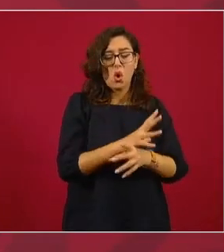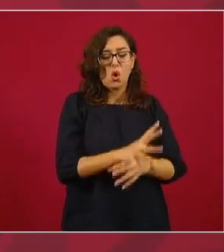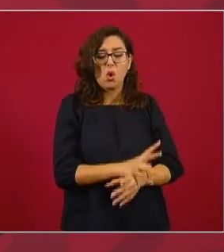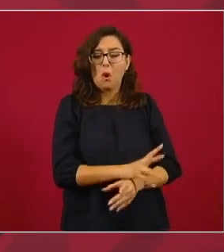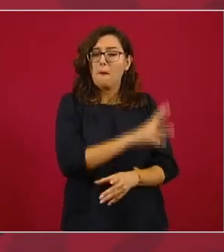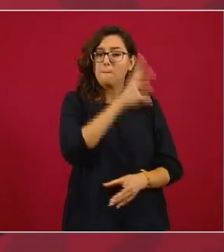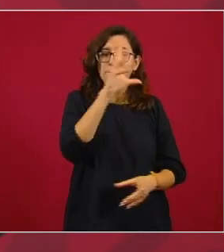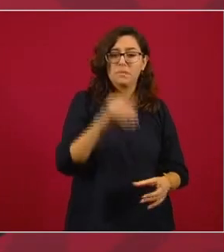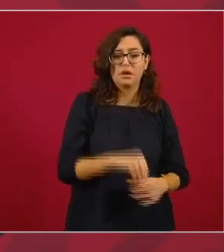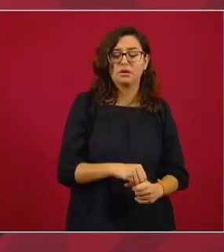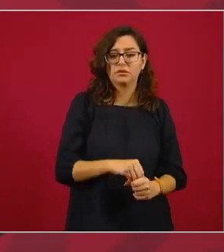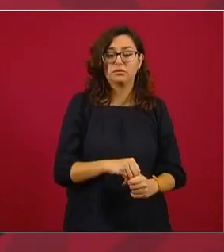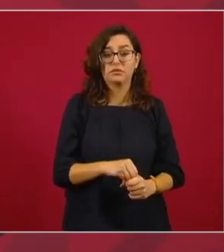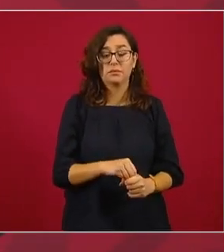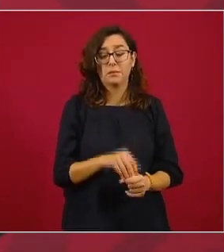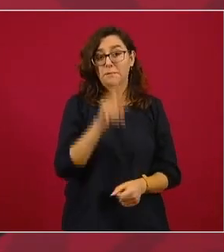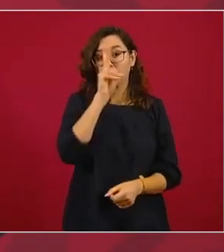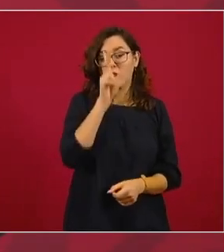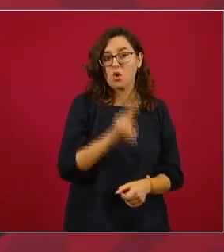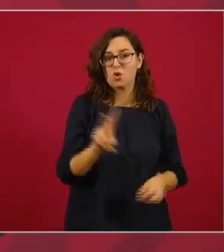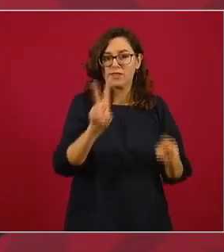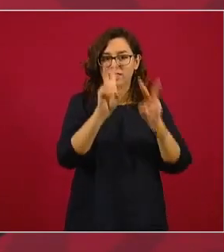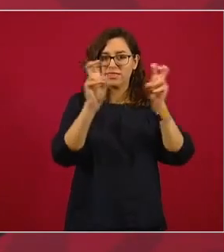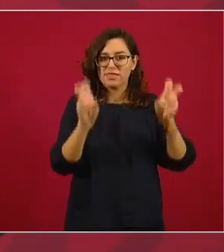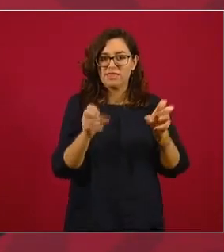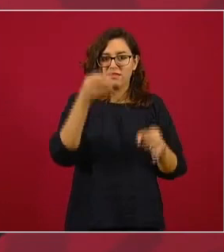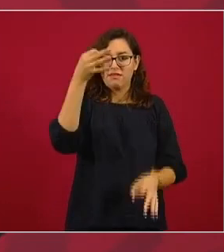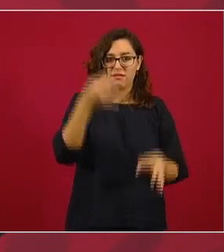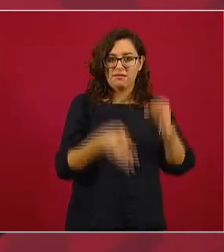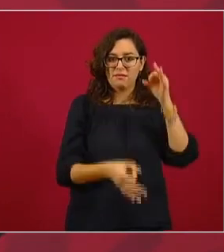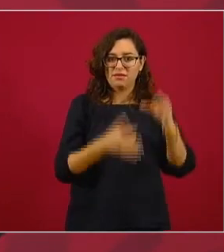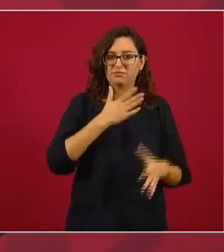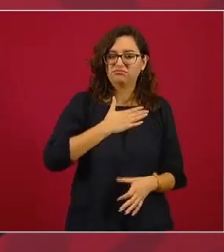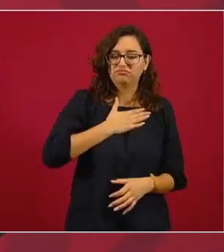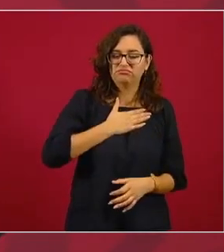lo relacionado a la impartición de justicia.